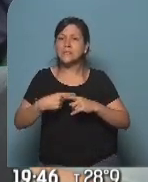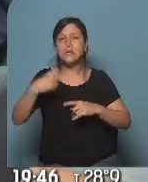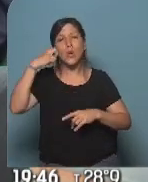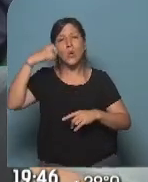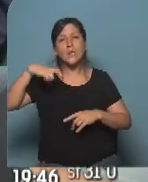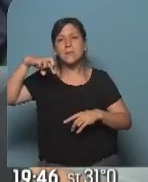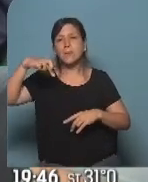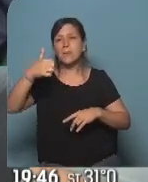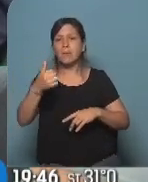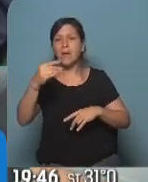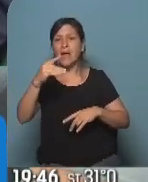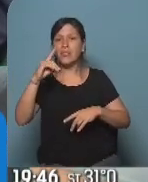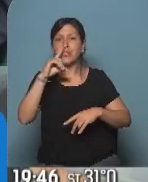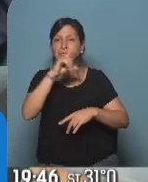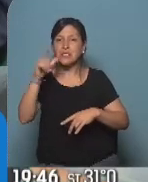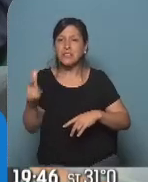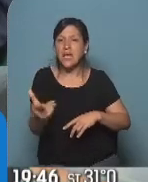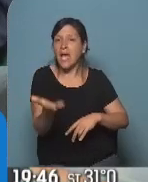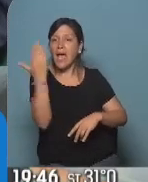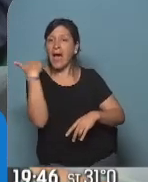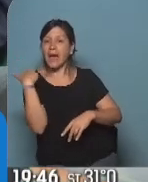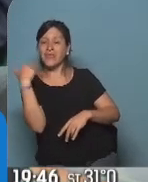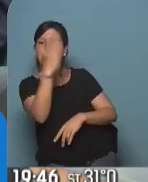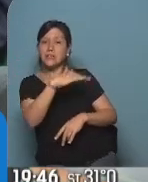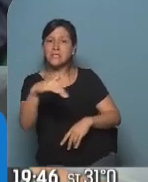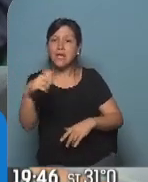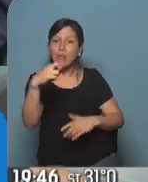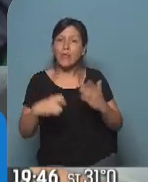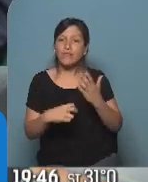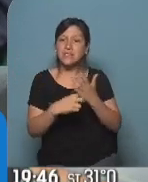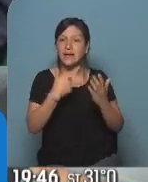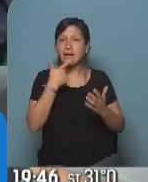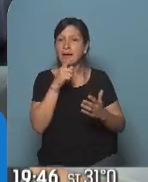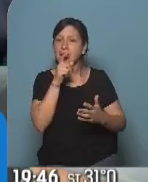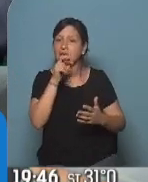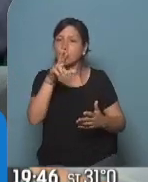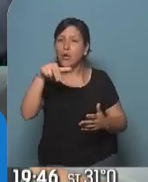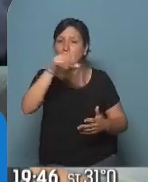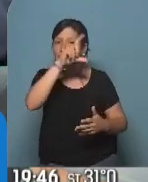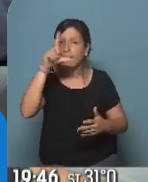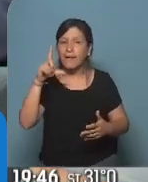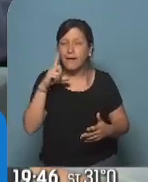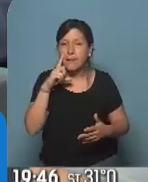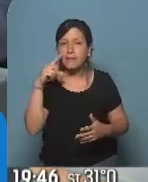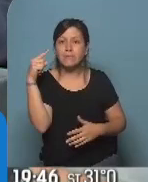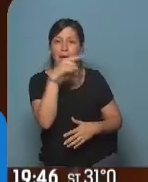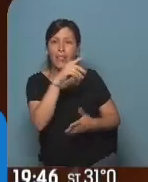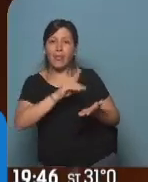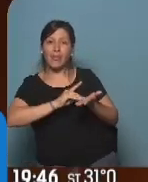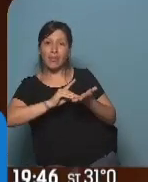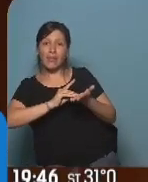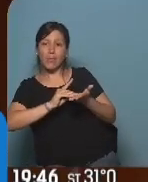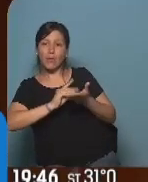que ha solicitado la indagatoria de el fiscal carlos stornelli para el próximo jueves 7 hernán veces es diputado de la coalición cívica